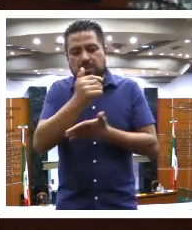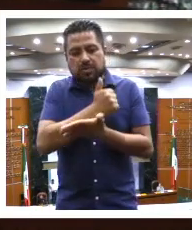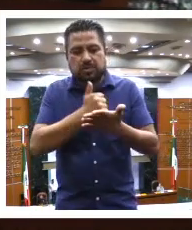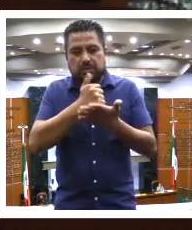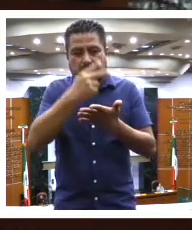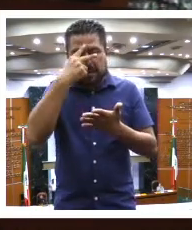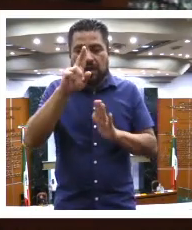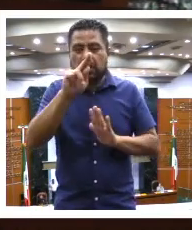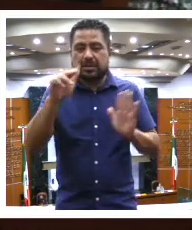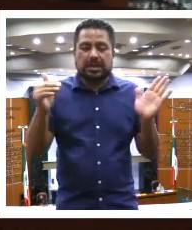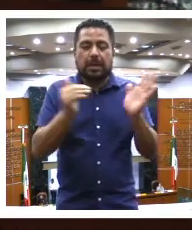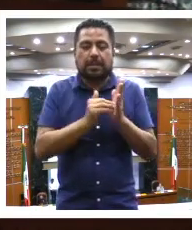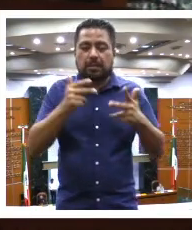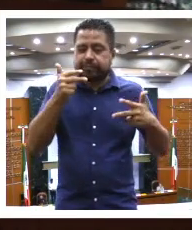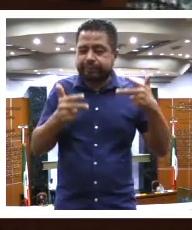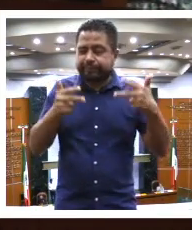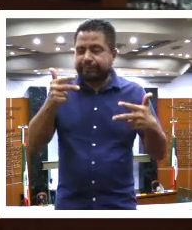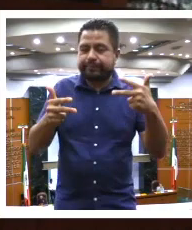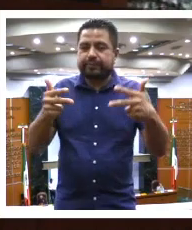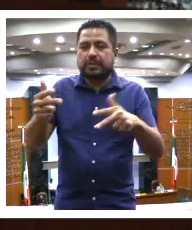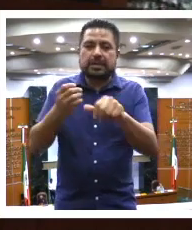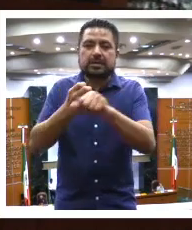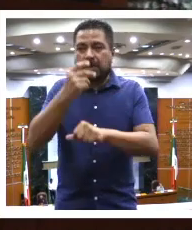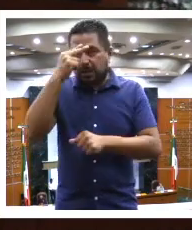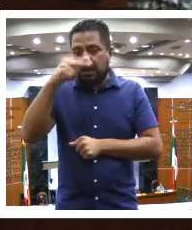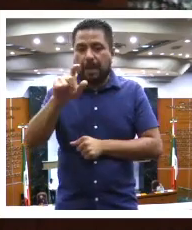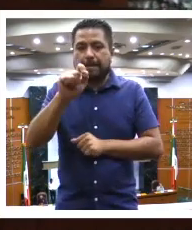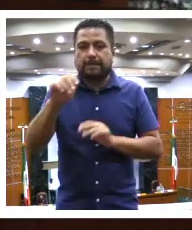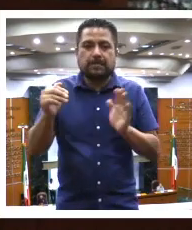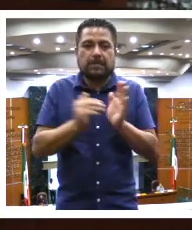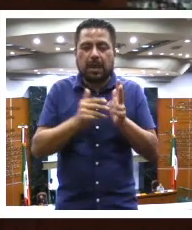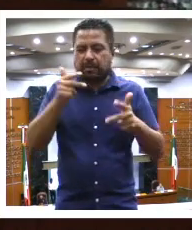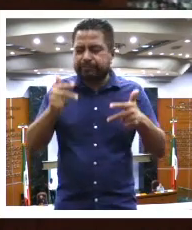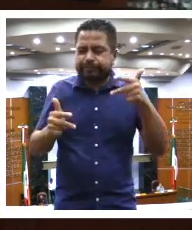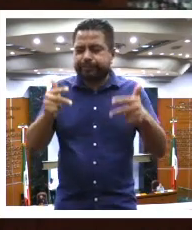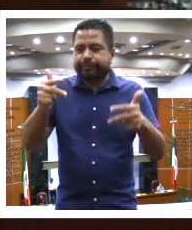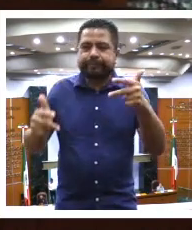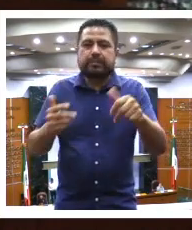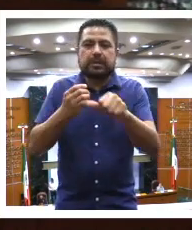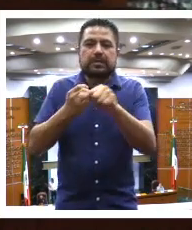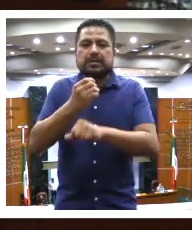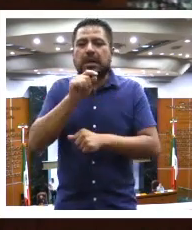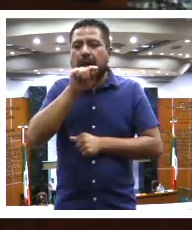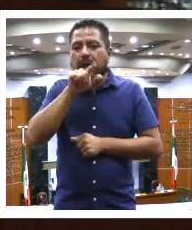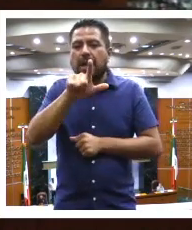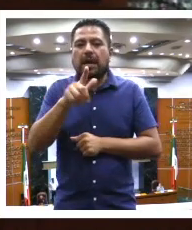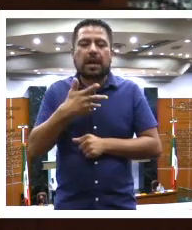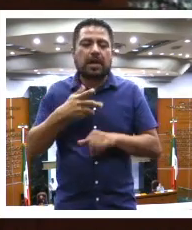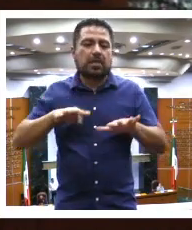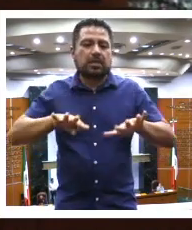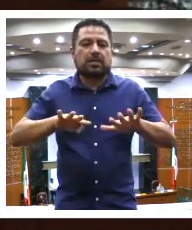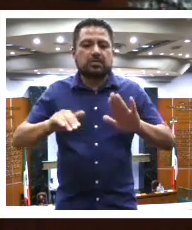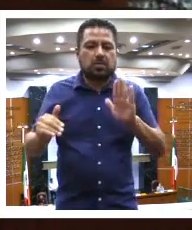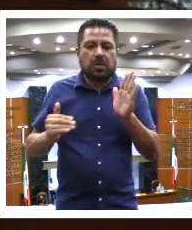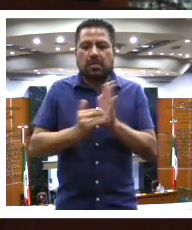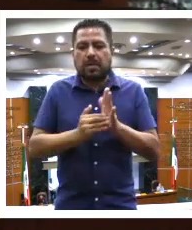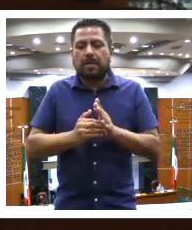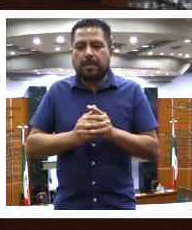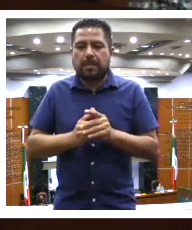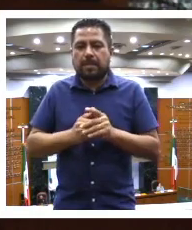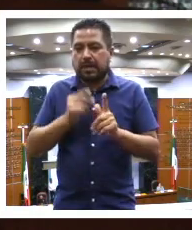cuenta con 80,000 cámaras el estado de México con veinte mil cámaras y el estado de Jalisco cuenta con 19 000